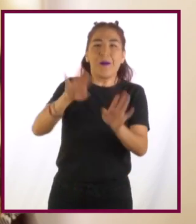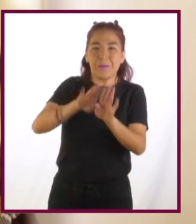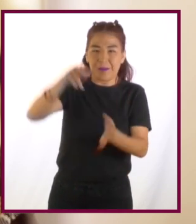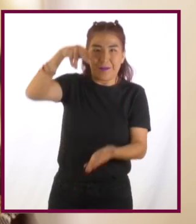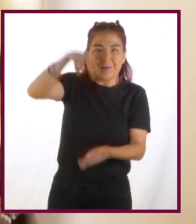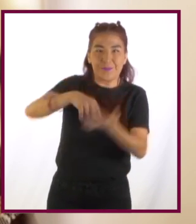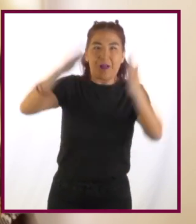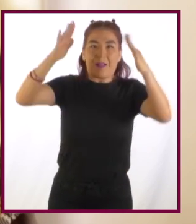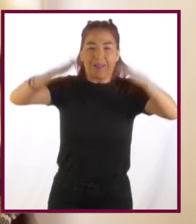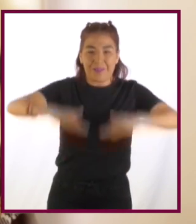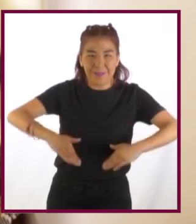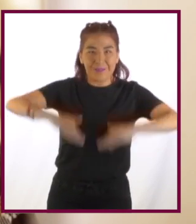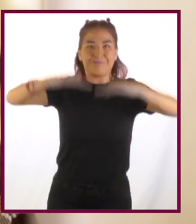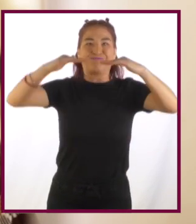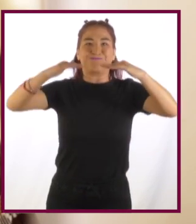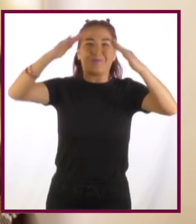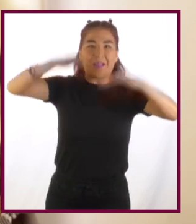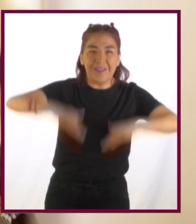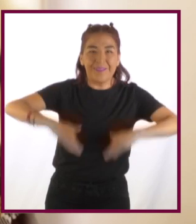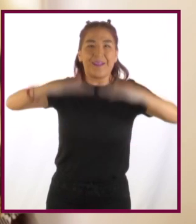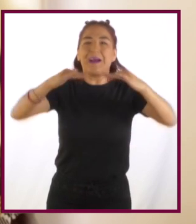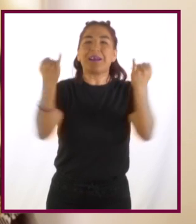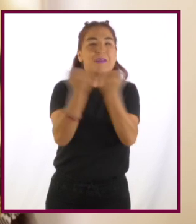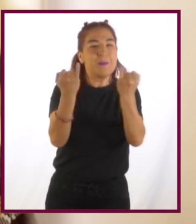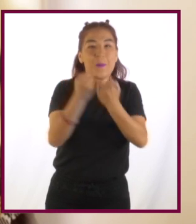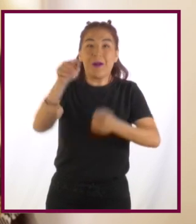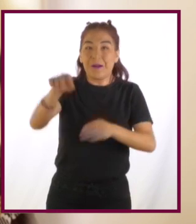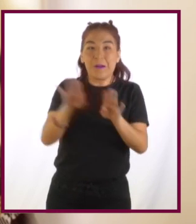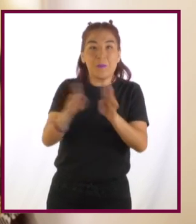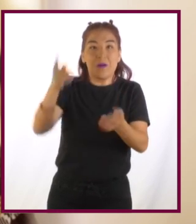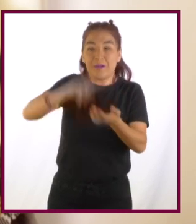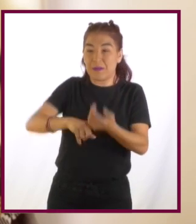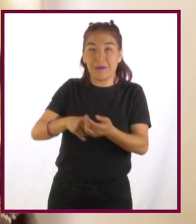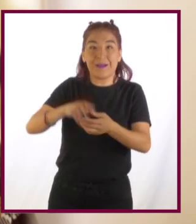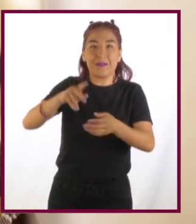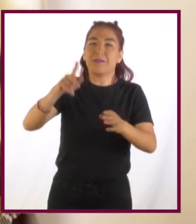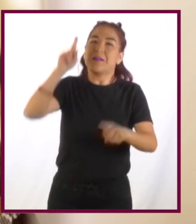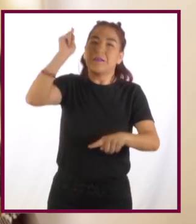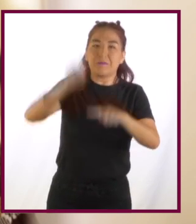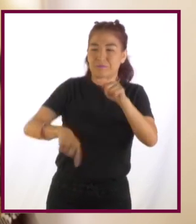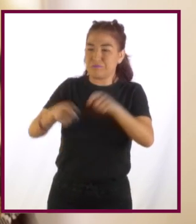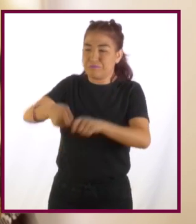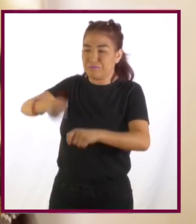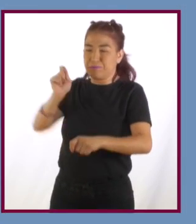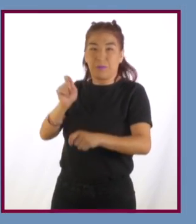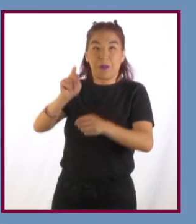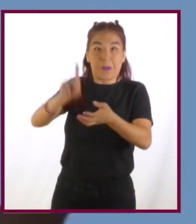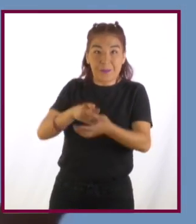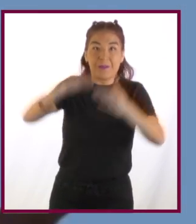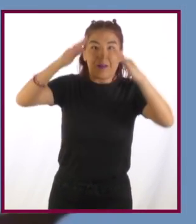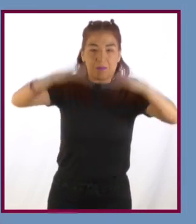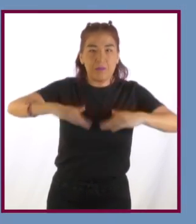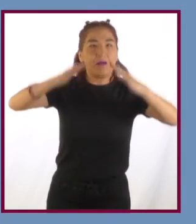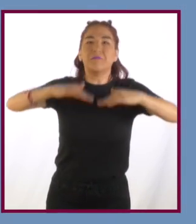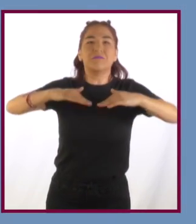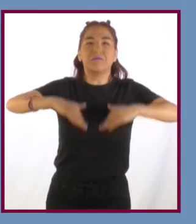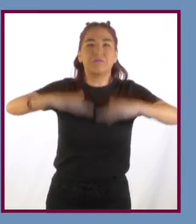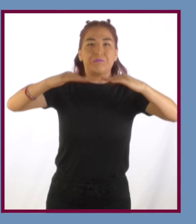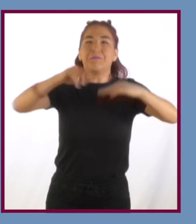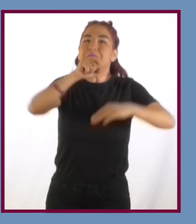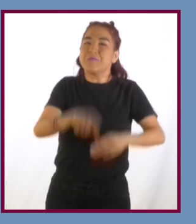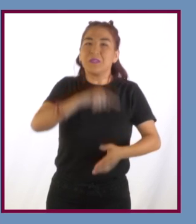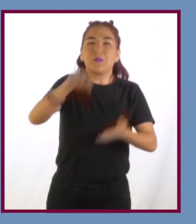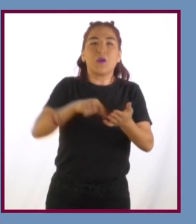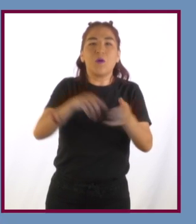este fenómeno de recuperación. Pero llega un momento en que si yo quito la carga, ya no recupera. Y empieza un comportamiento